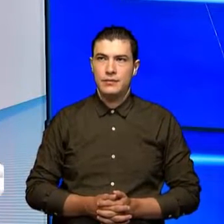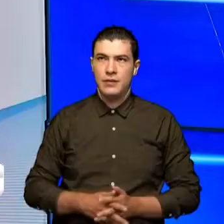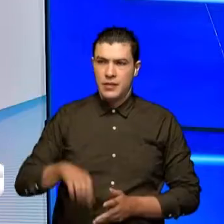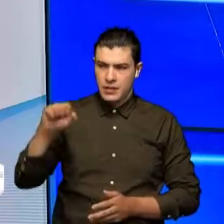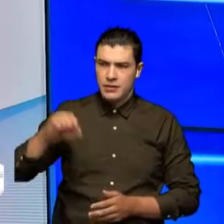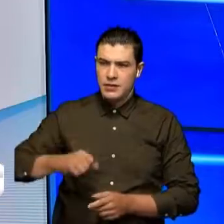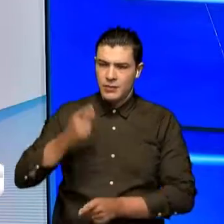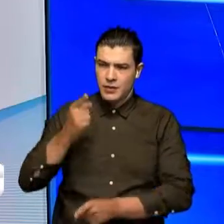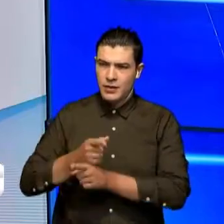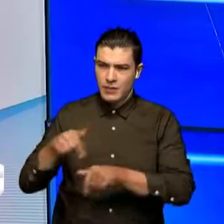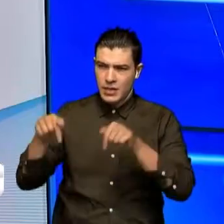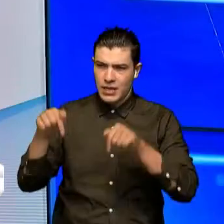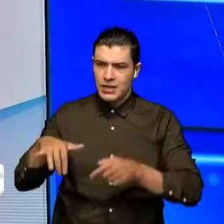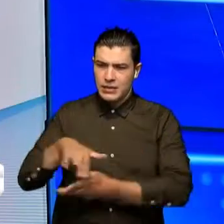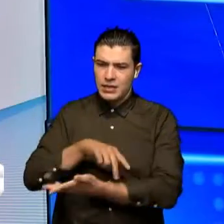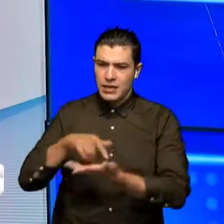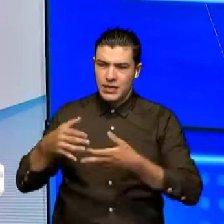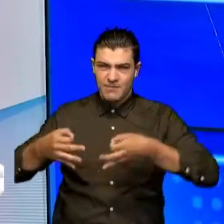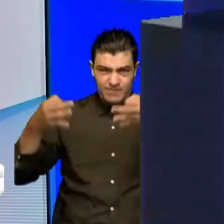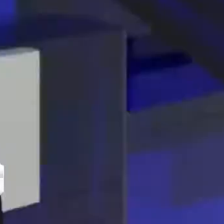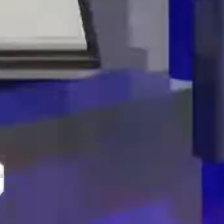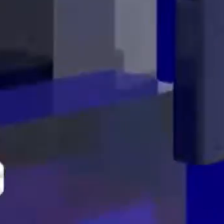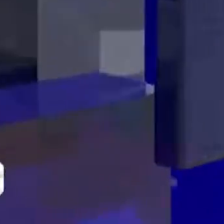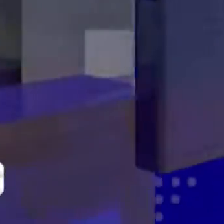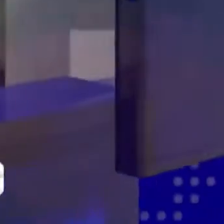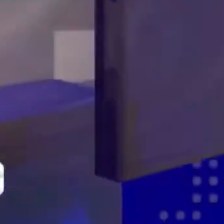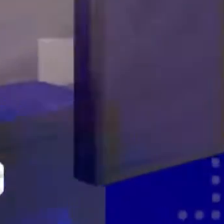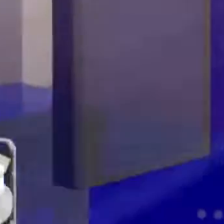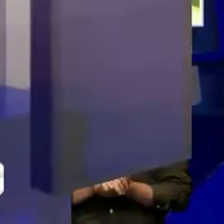santander el departamento más seguro del territorio nacional